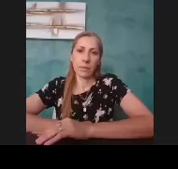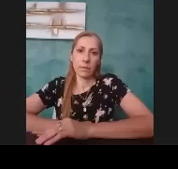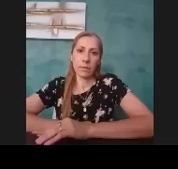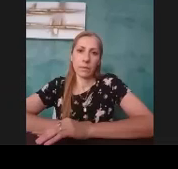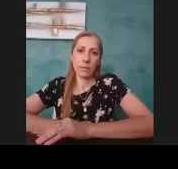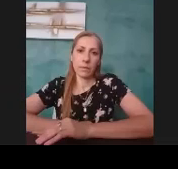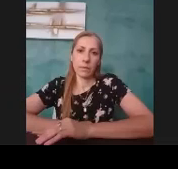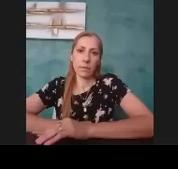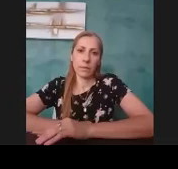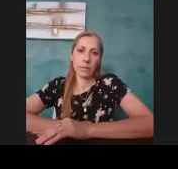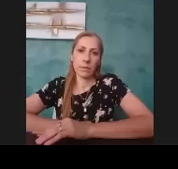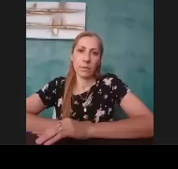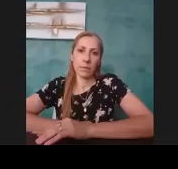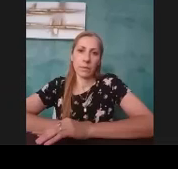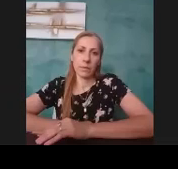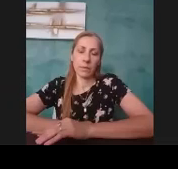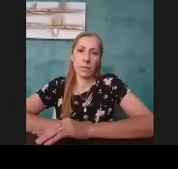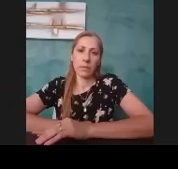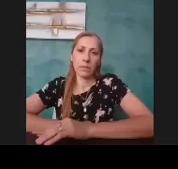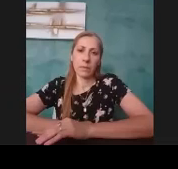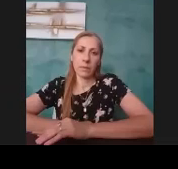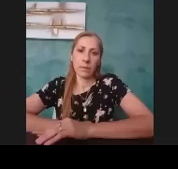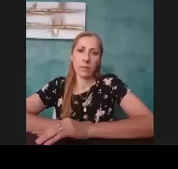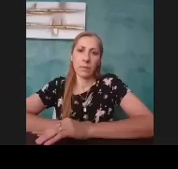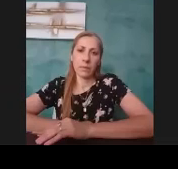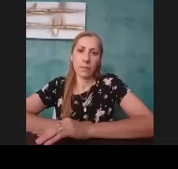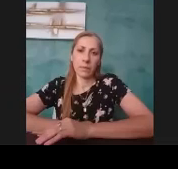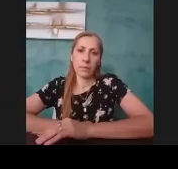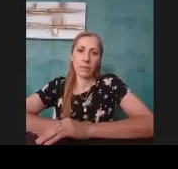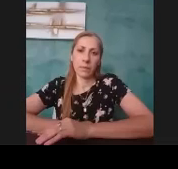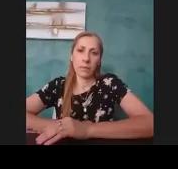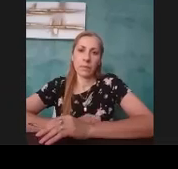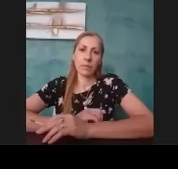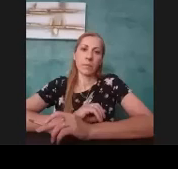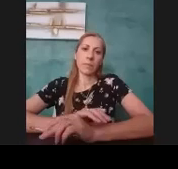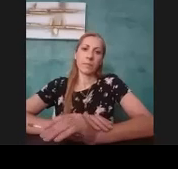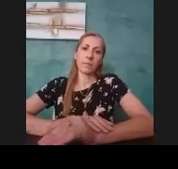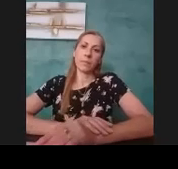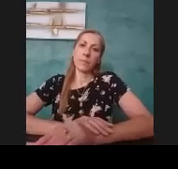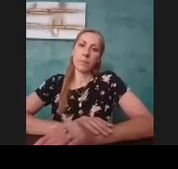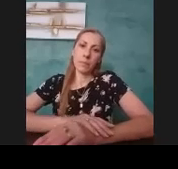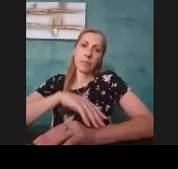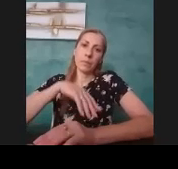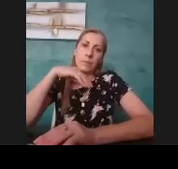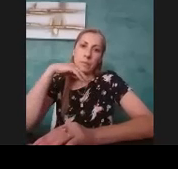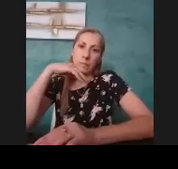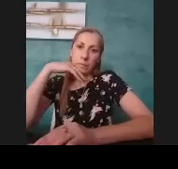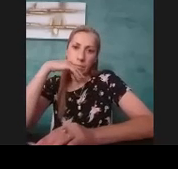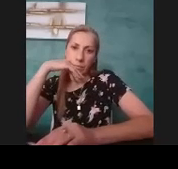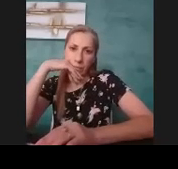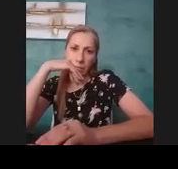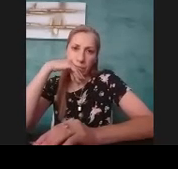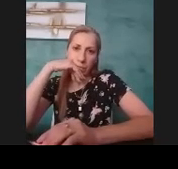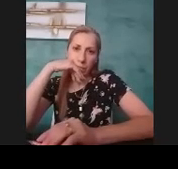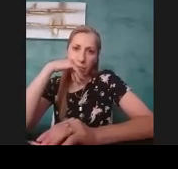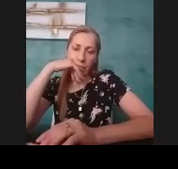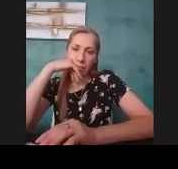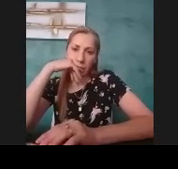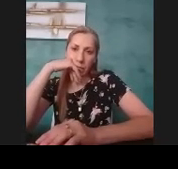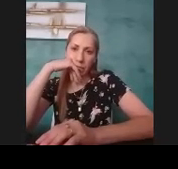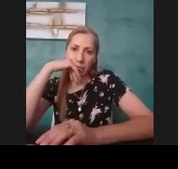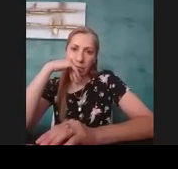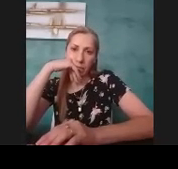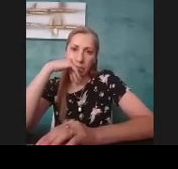cosa, ponele tal droga. Lo que creo que nos falta en el interior es más especialistas, más